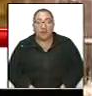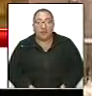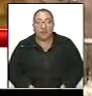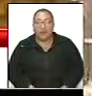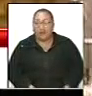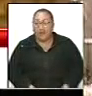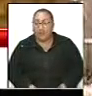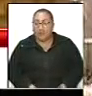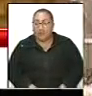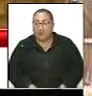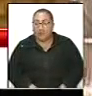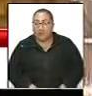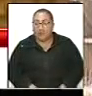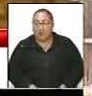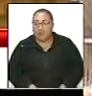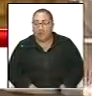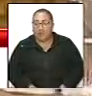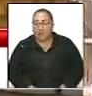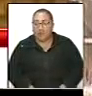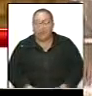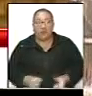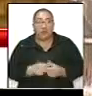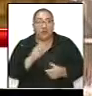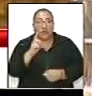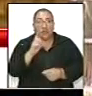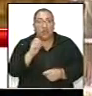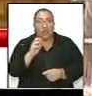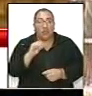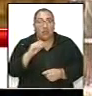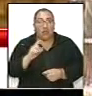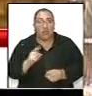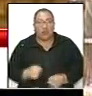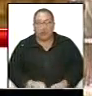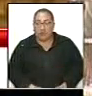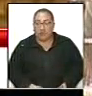Saludamos la presencia del congresista Carlos Domínguez.